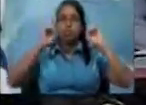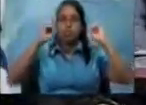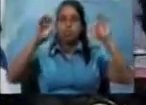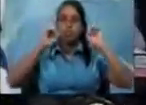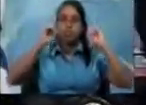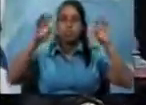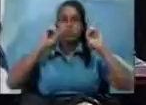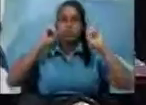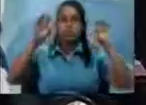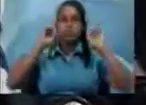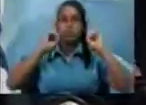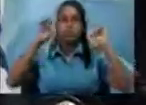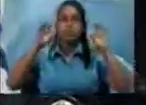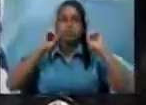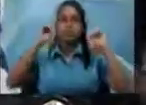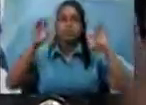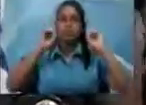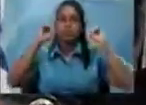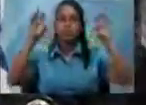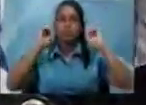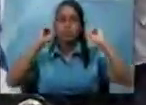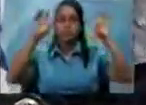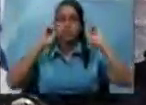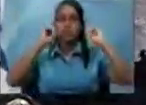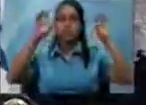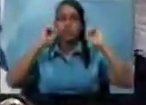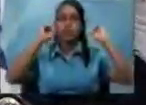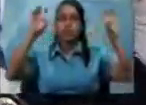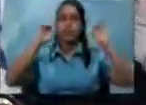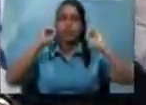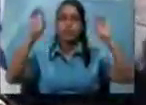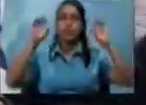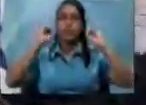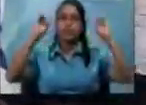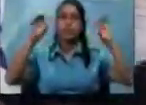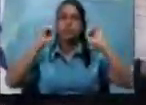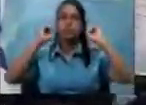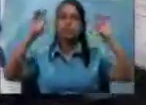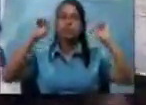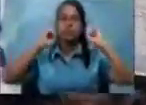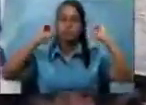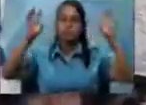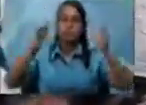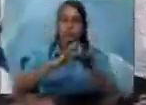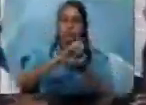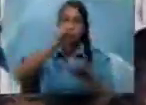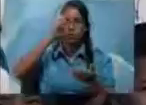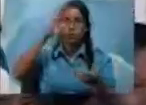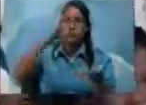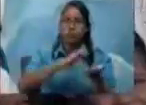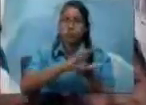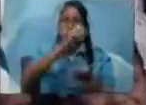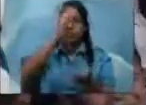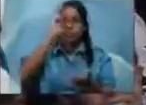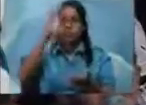bendiga Gloria a Dios Gloria a Dios Gloria a Dios Gloria a Dios Gloria a Dios Gloria a